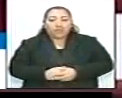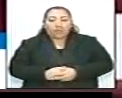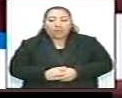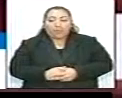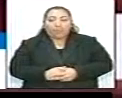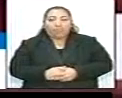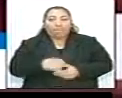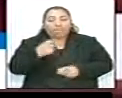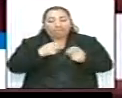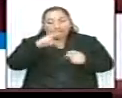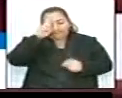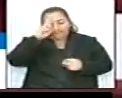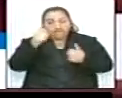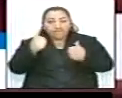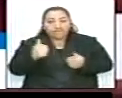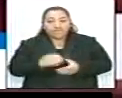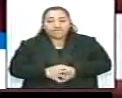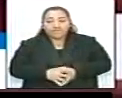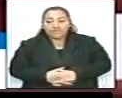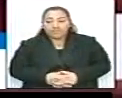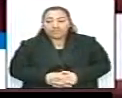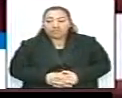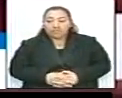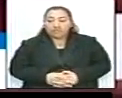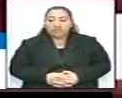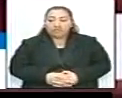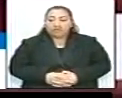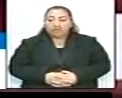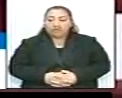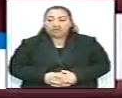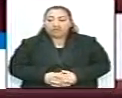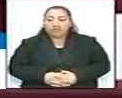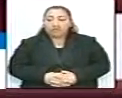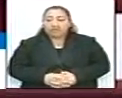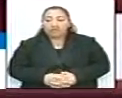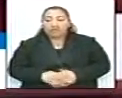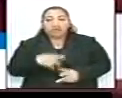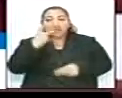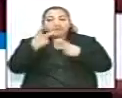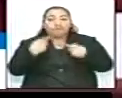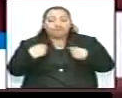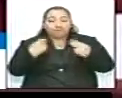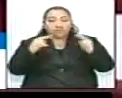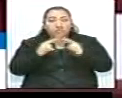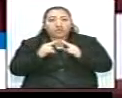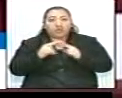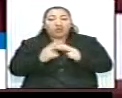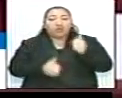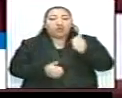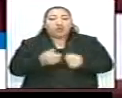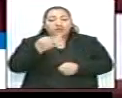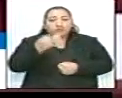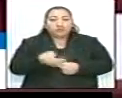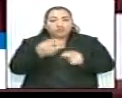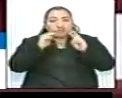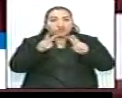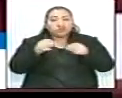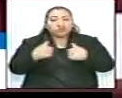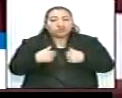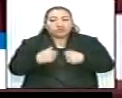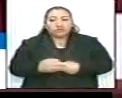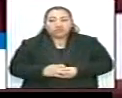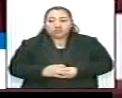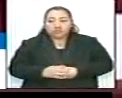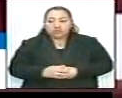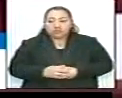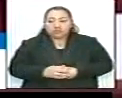son peruanos. Y sería bueno que esa visita nos pudiese permitir conocer cuál es la mirada que tiene